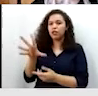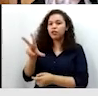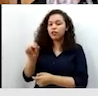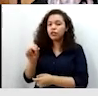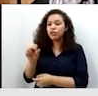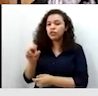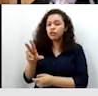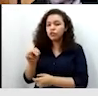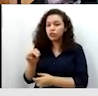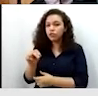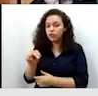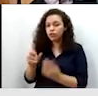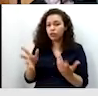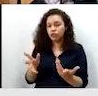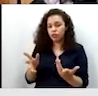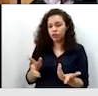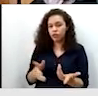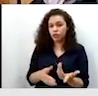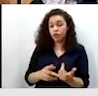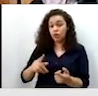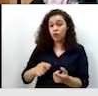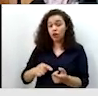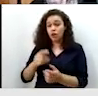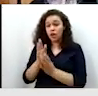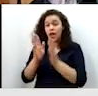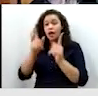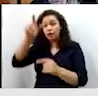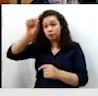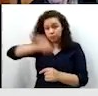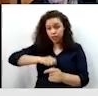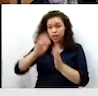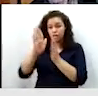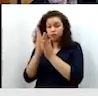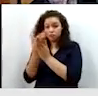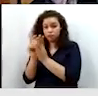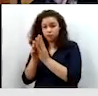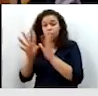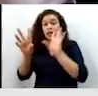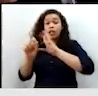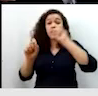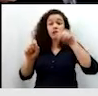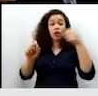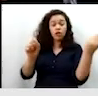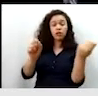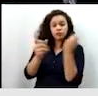cara de la toallita es para una manita y la otra cara es para la otra y desecho.